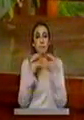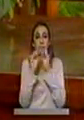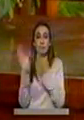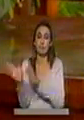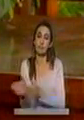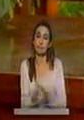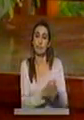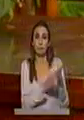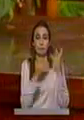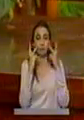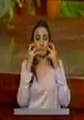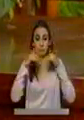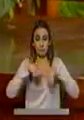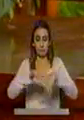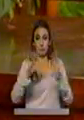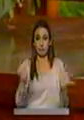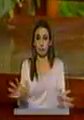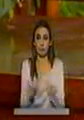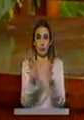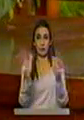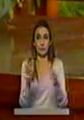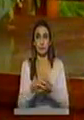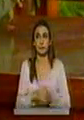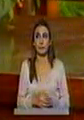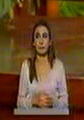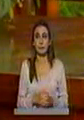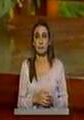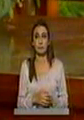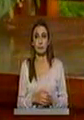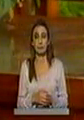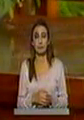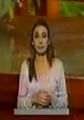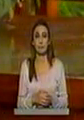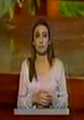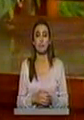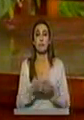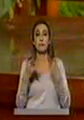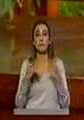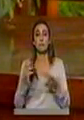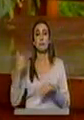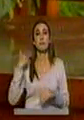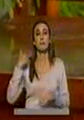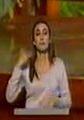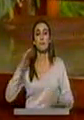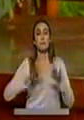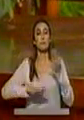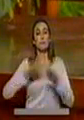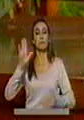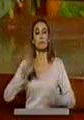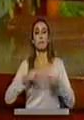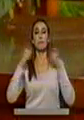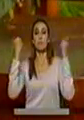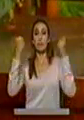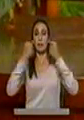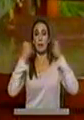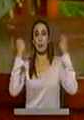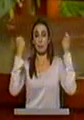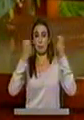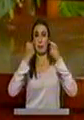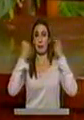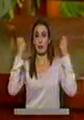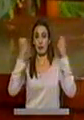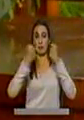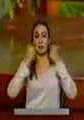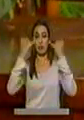ha habido empuje dentro de esta actividad. Han habido algunas campañas que el Ministerio de Turismo ha realizado, sobre todo